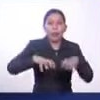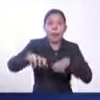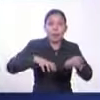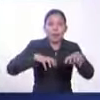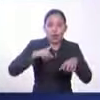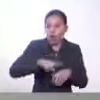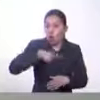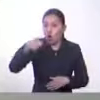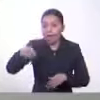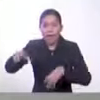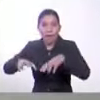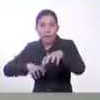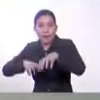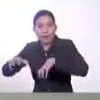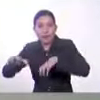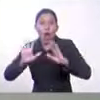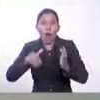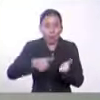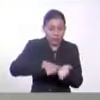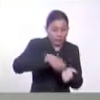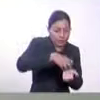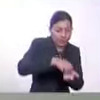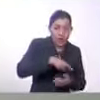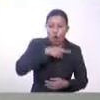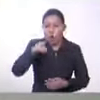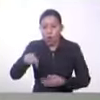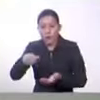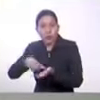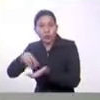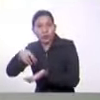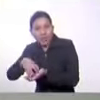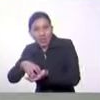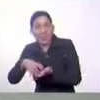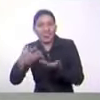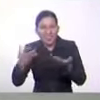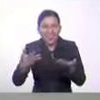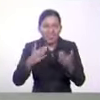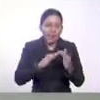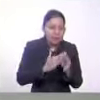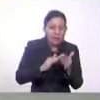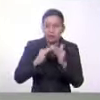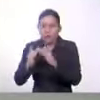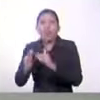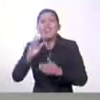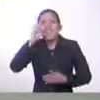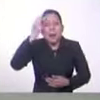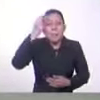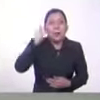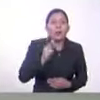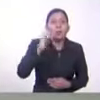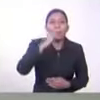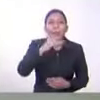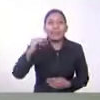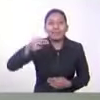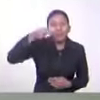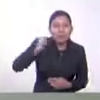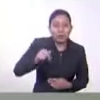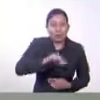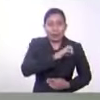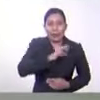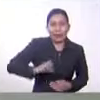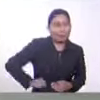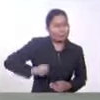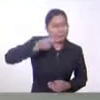otro, de un municipio a otro, de un caserío a otro, de un cantón o de una colonia a otra, pero estás dentro del